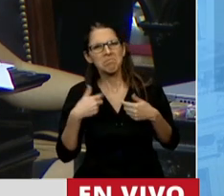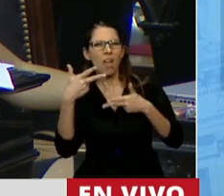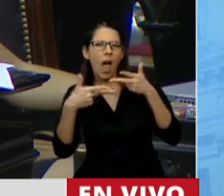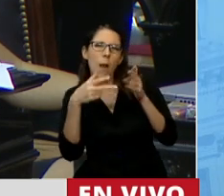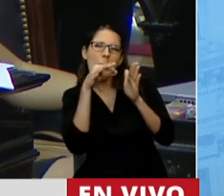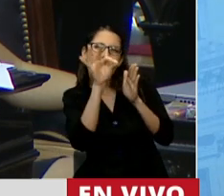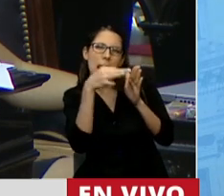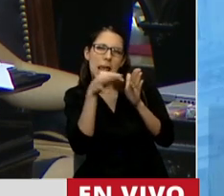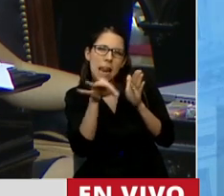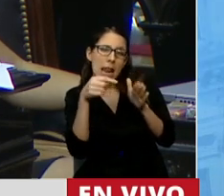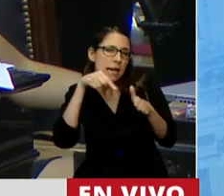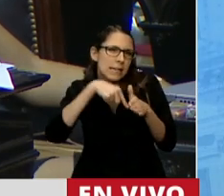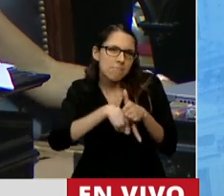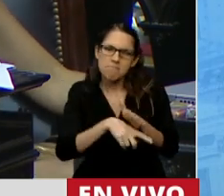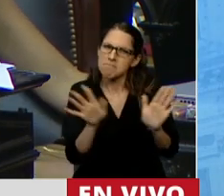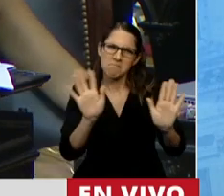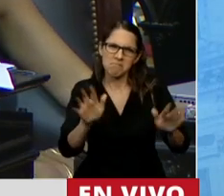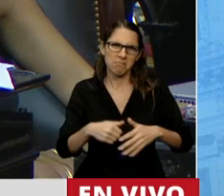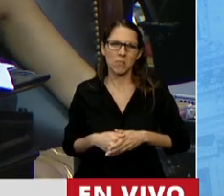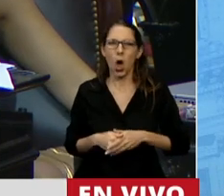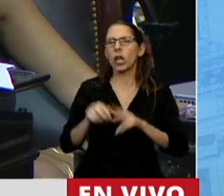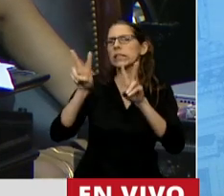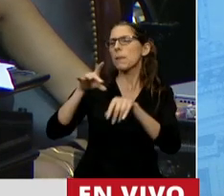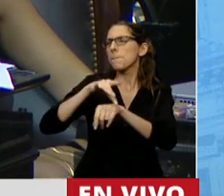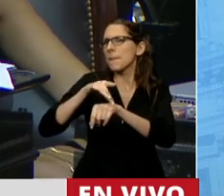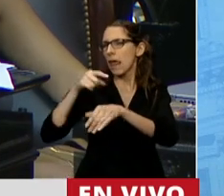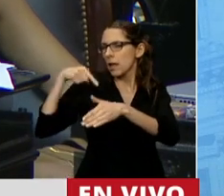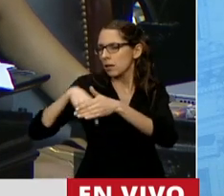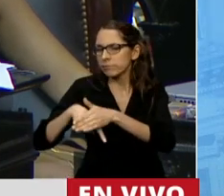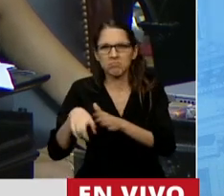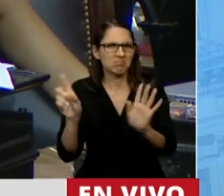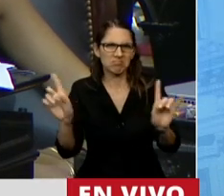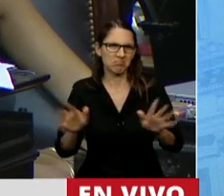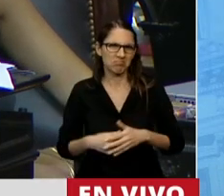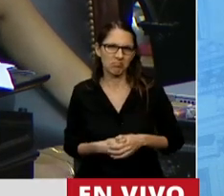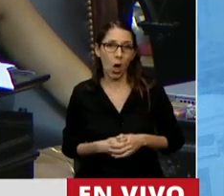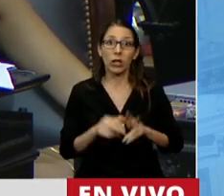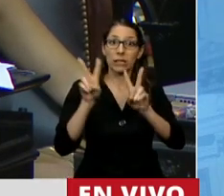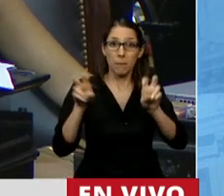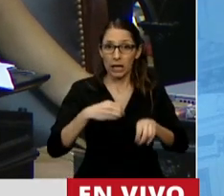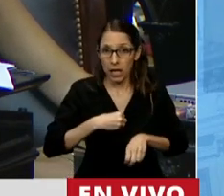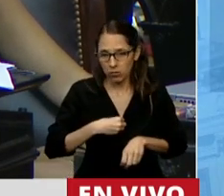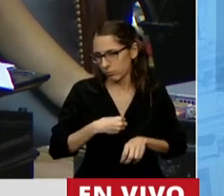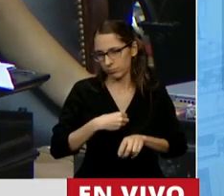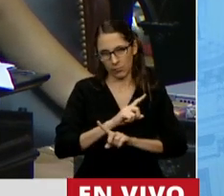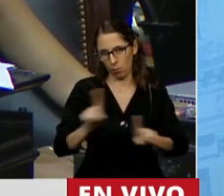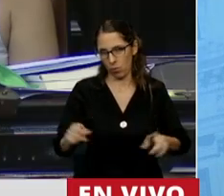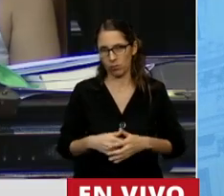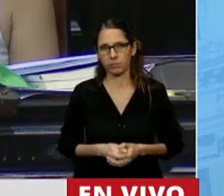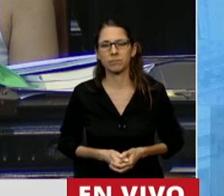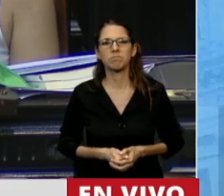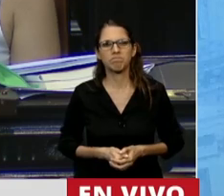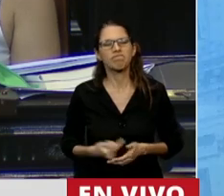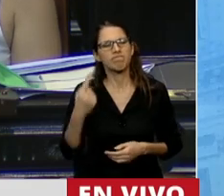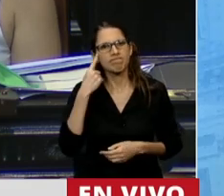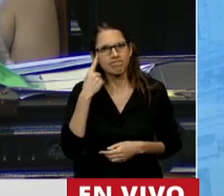cuestiones técnicas, ni en cuestiones médicas, ni mucho menos en cuestiones religiosas. Creo que hay